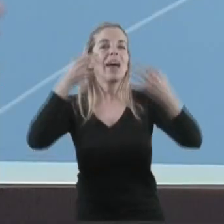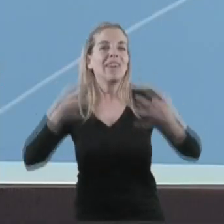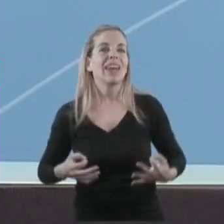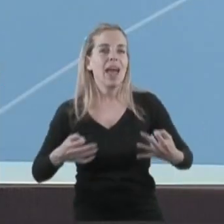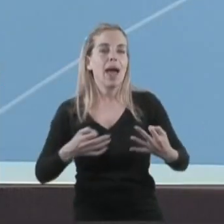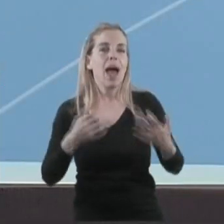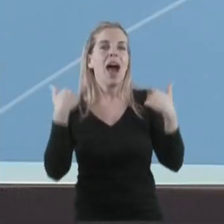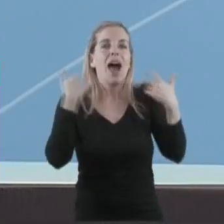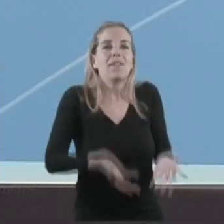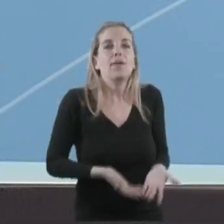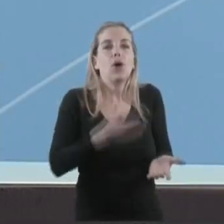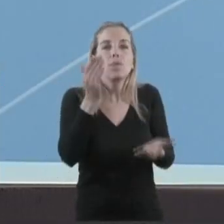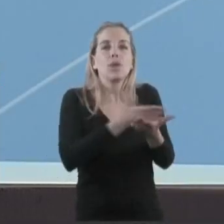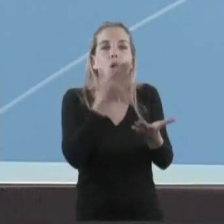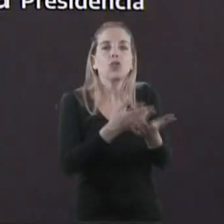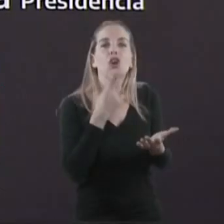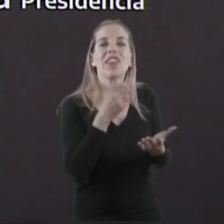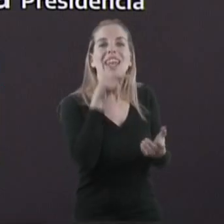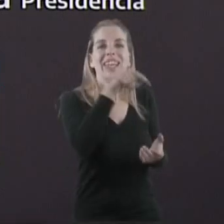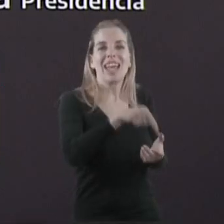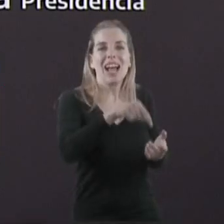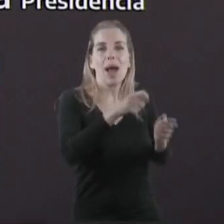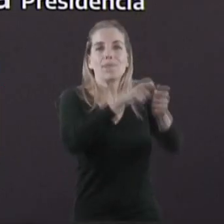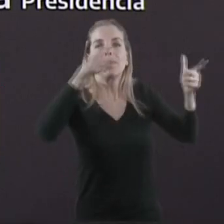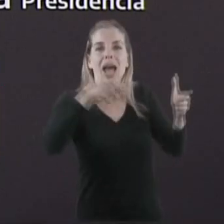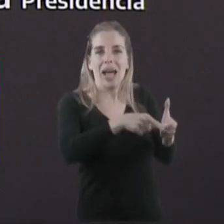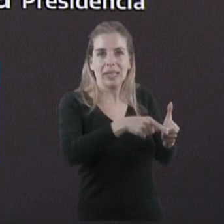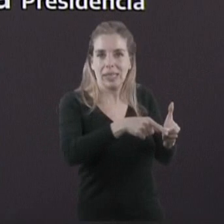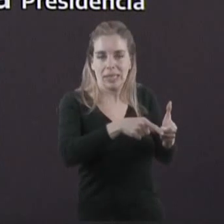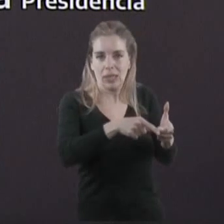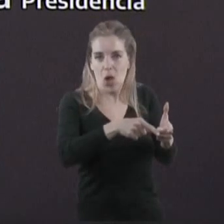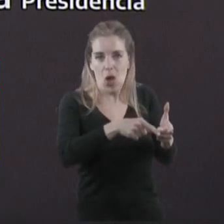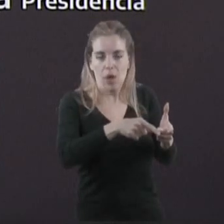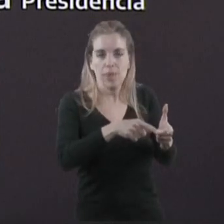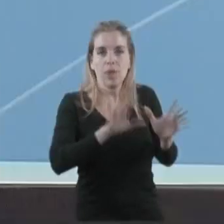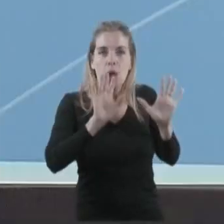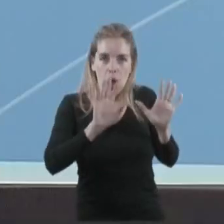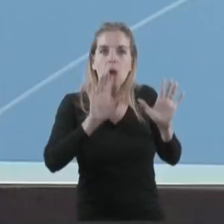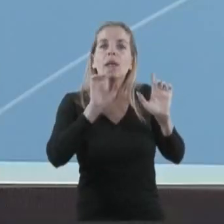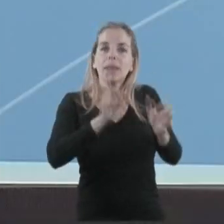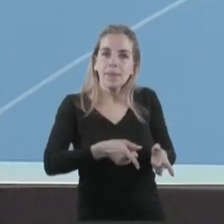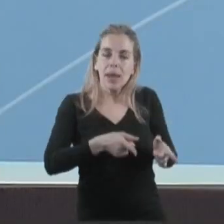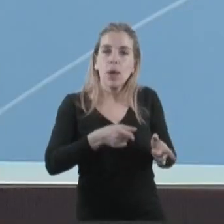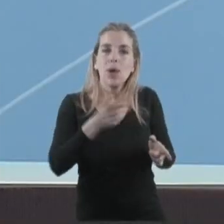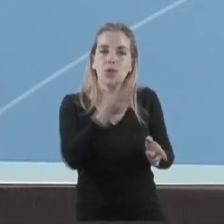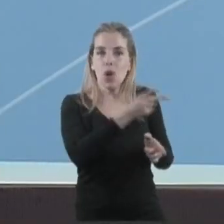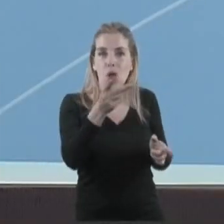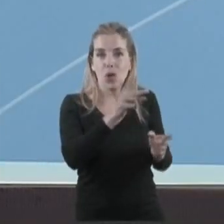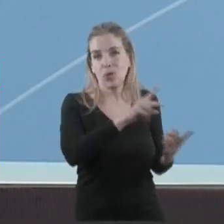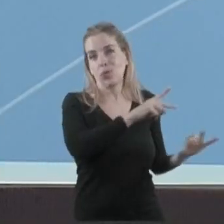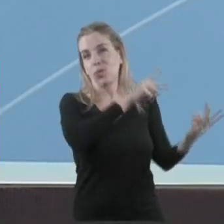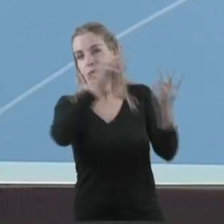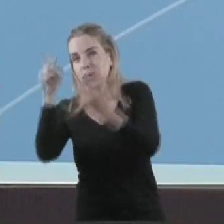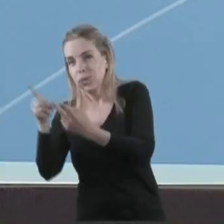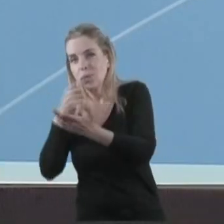mayor producción energética en la línea de lo que Darío Martínez está planteando. Y cuando salieron a hacer lo